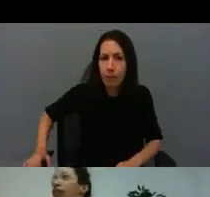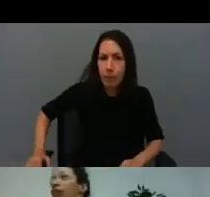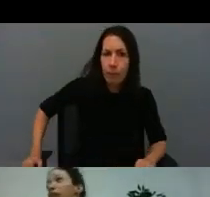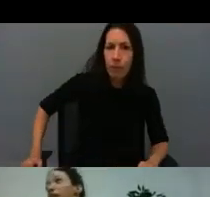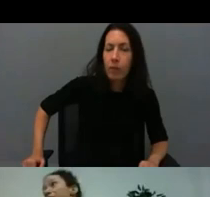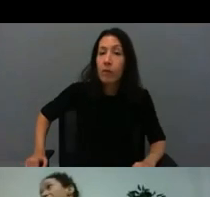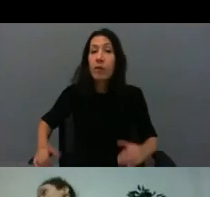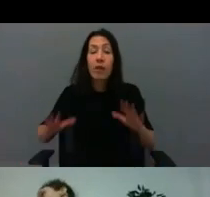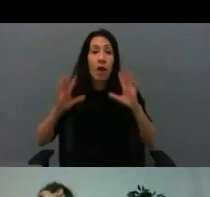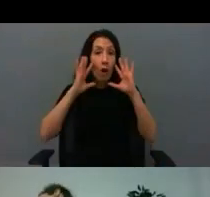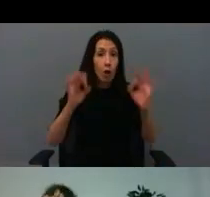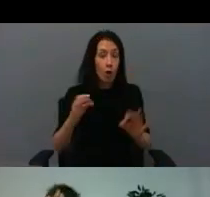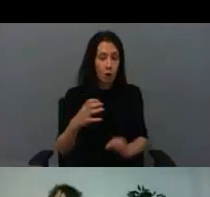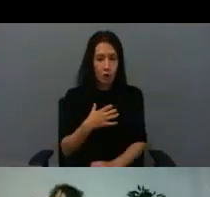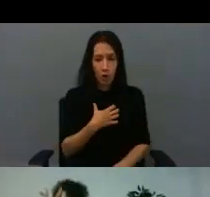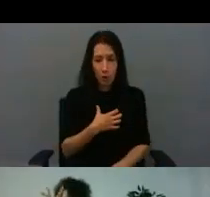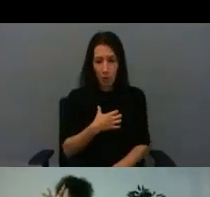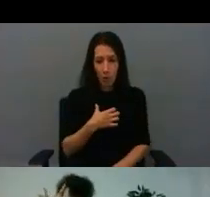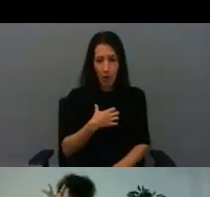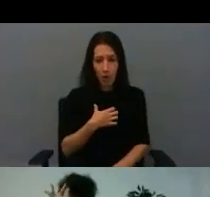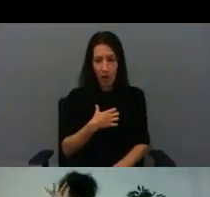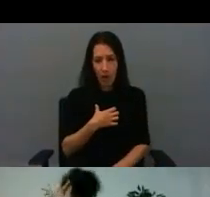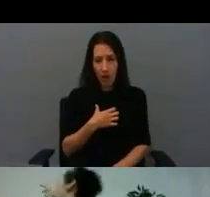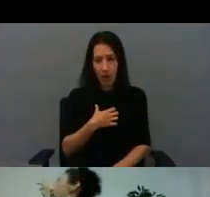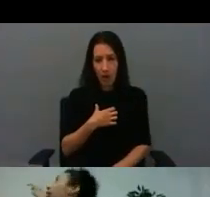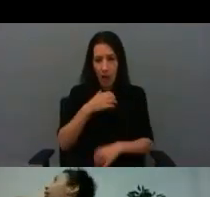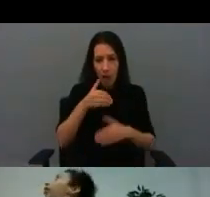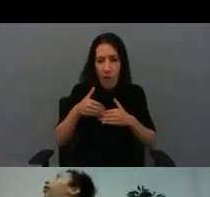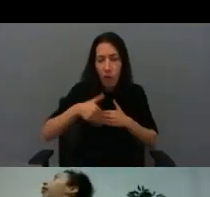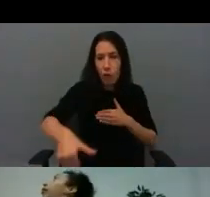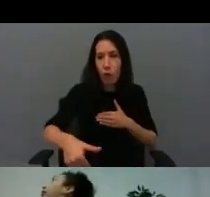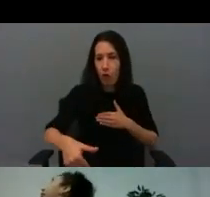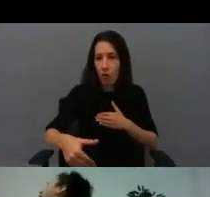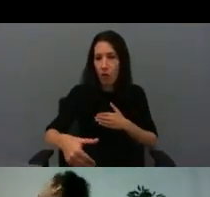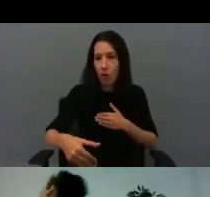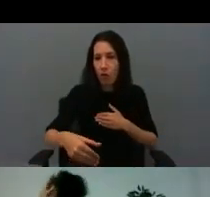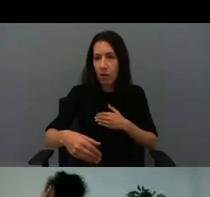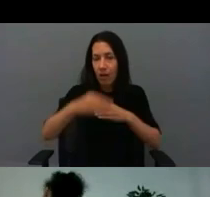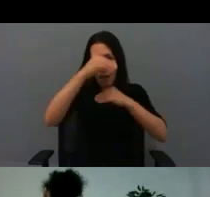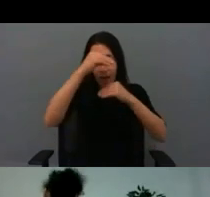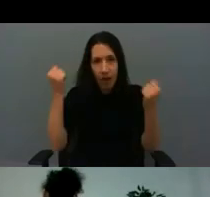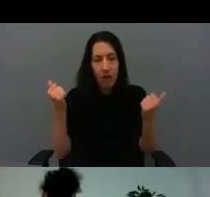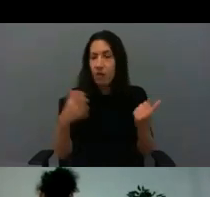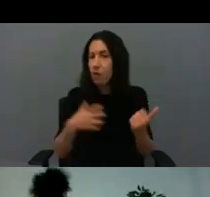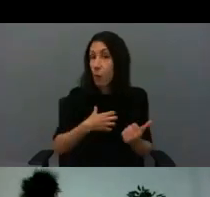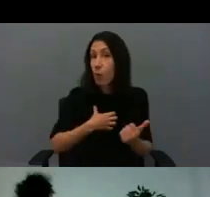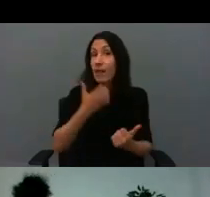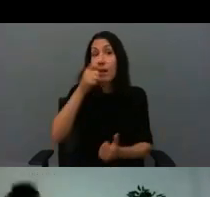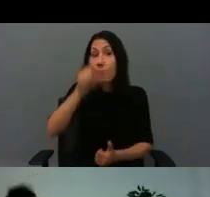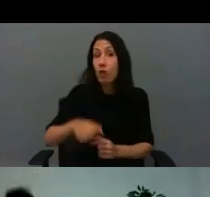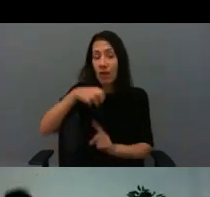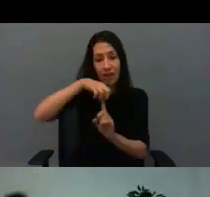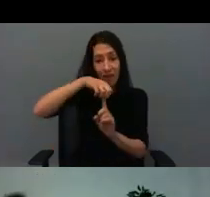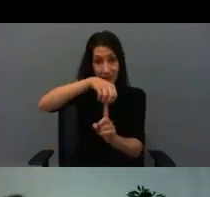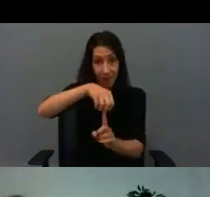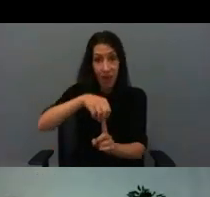no podemos abandonar tampoco esta posición en el futuro. Si no es así, si no está la persona en el centro, si no están las